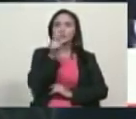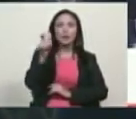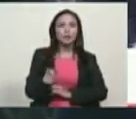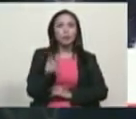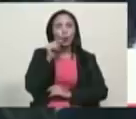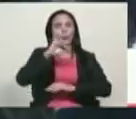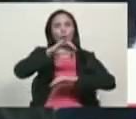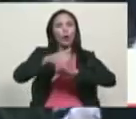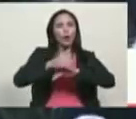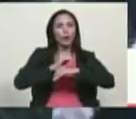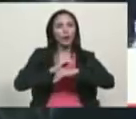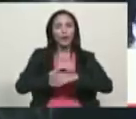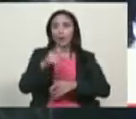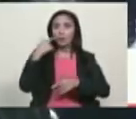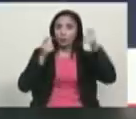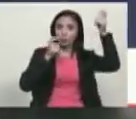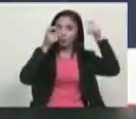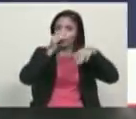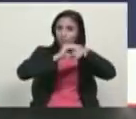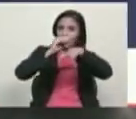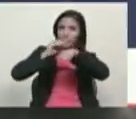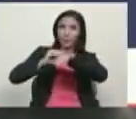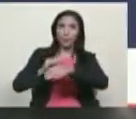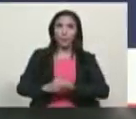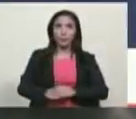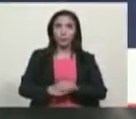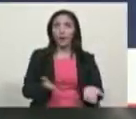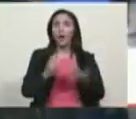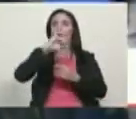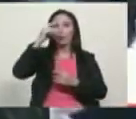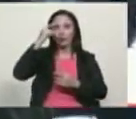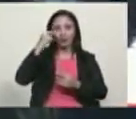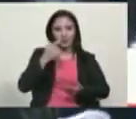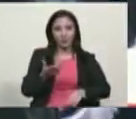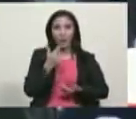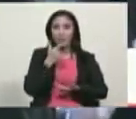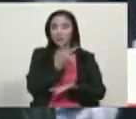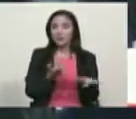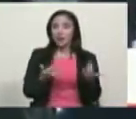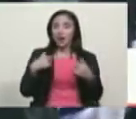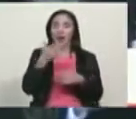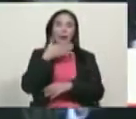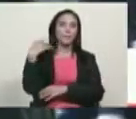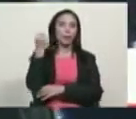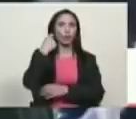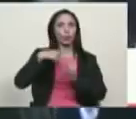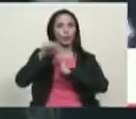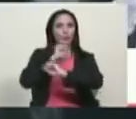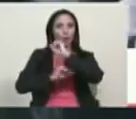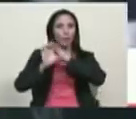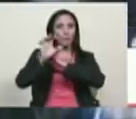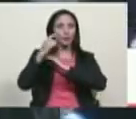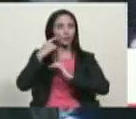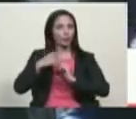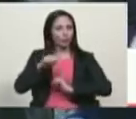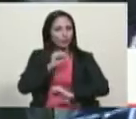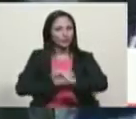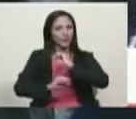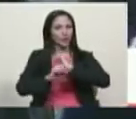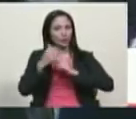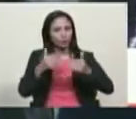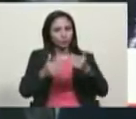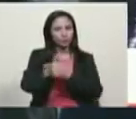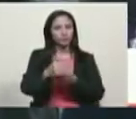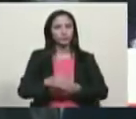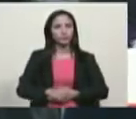ahora. Chávez nos llamó, usted mismo, Chávez nos llamó a la ofensiva. Dijo, la mejor defensa es la ofensiva. ¿Tú te